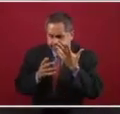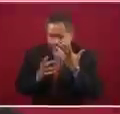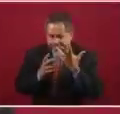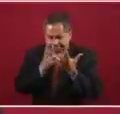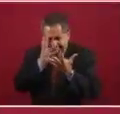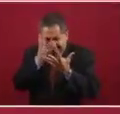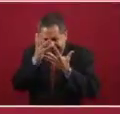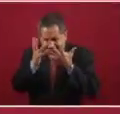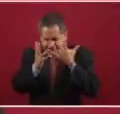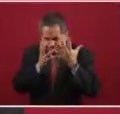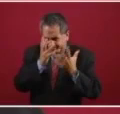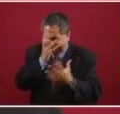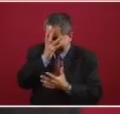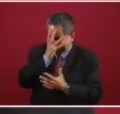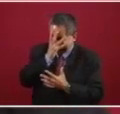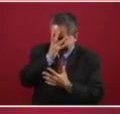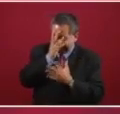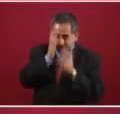apenadísimo,